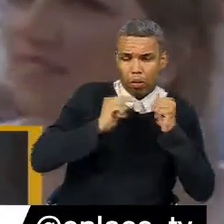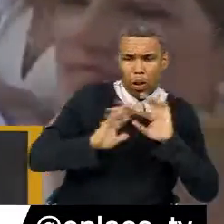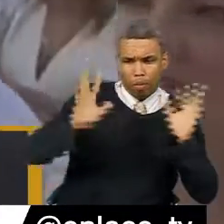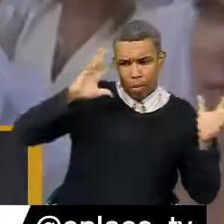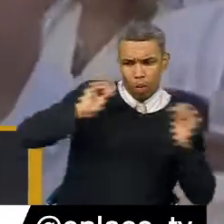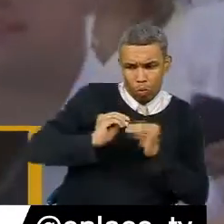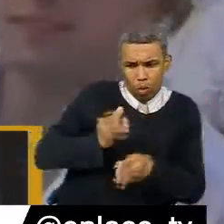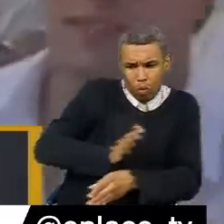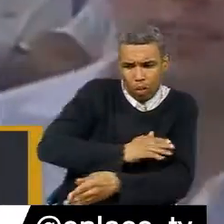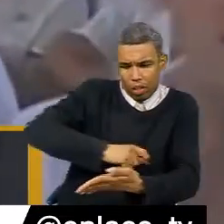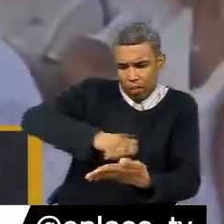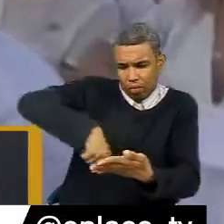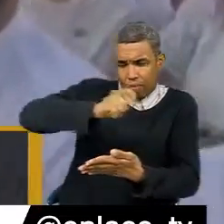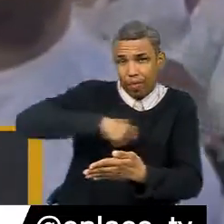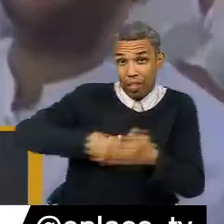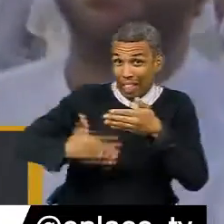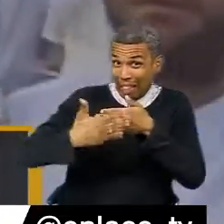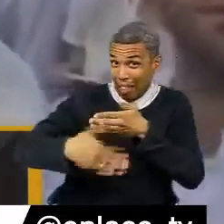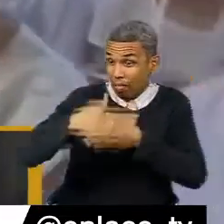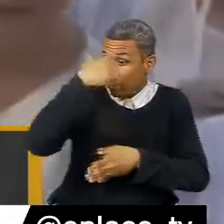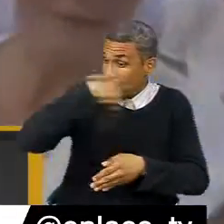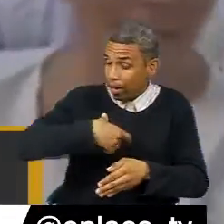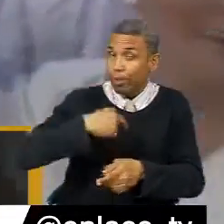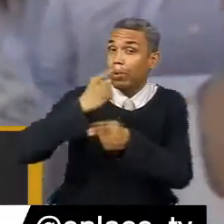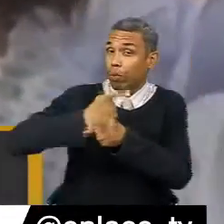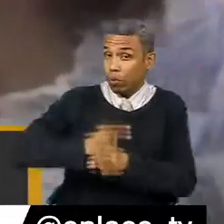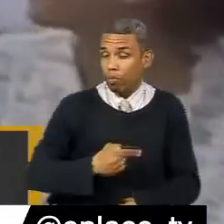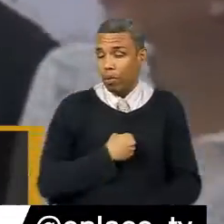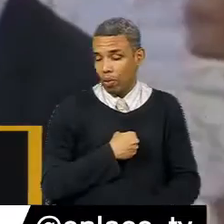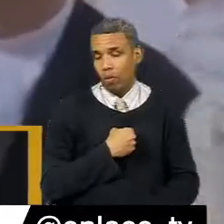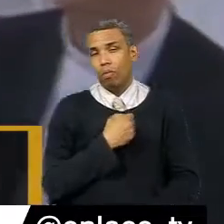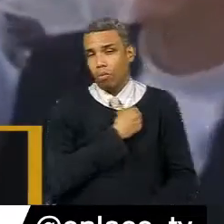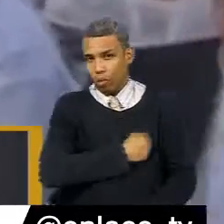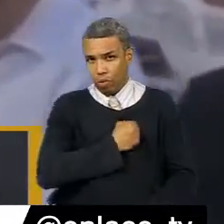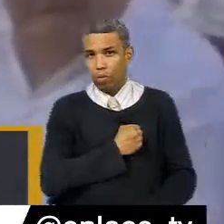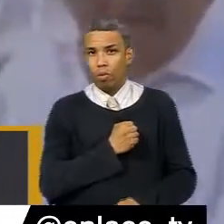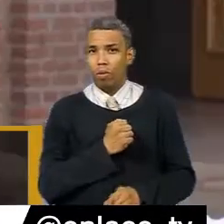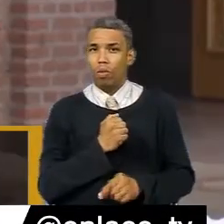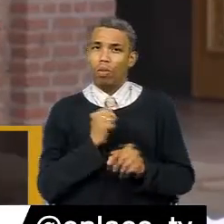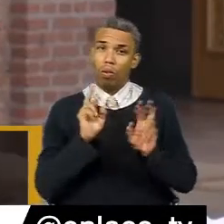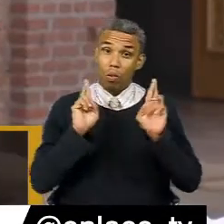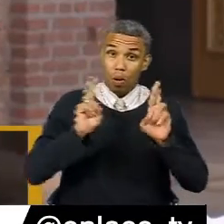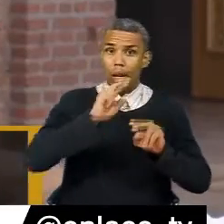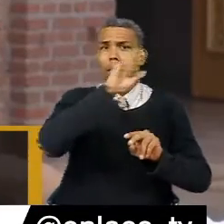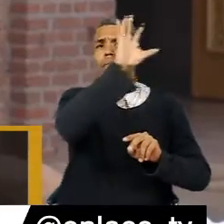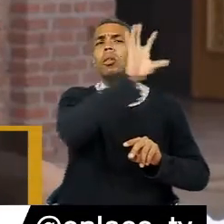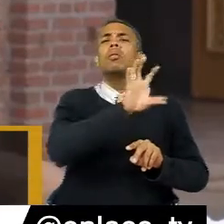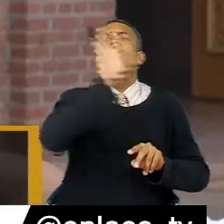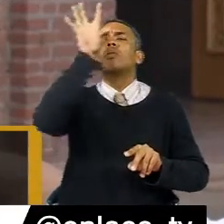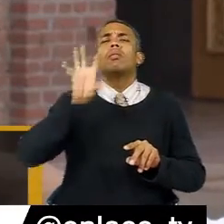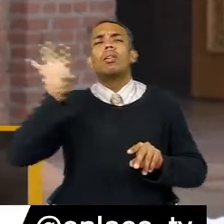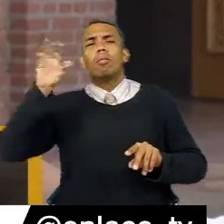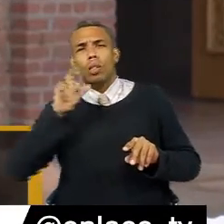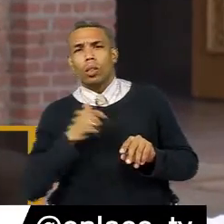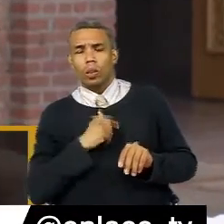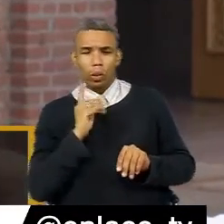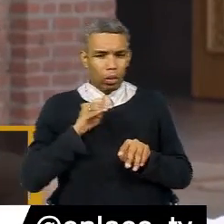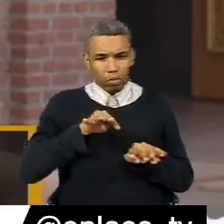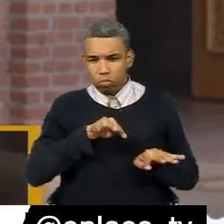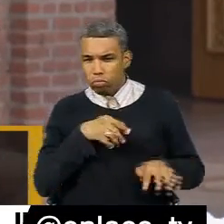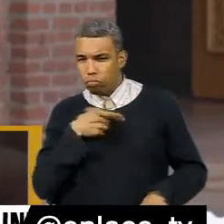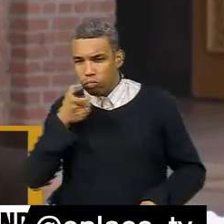comunidad internacional nos acompañe no solo a vigilar y a observar el cumplimiento, sino a implementar desde la perspectiva de los recursos